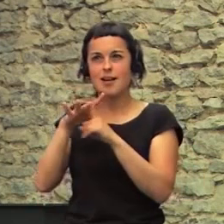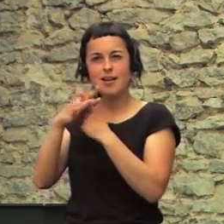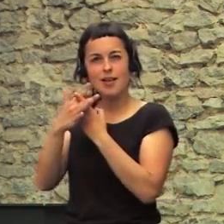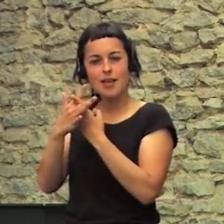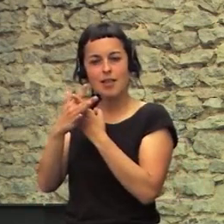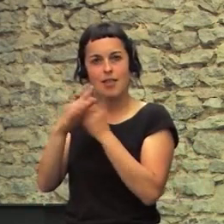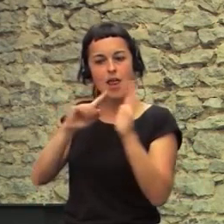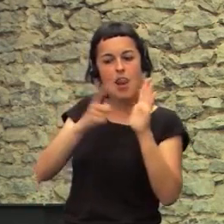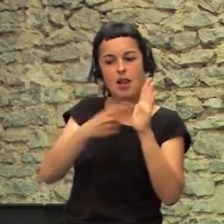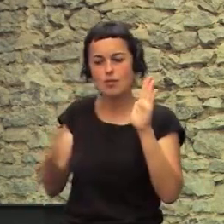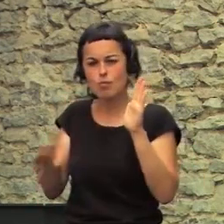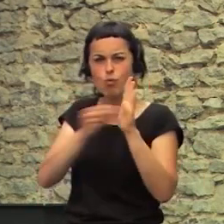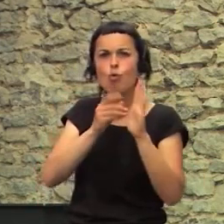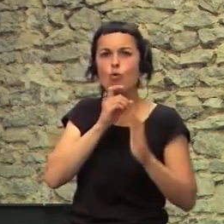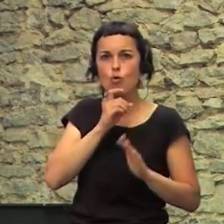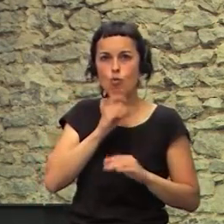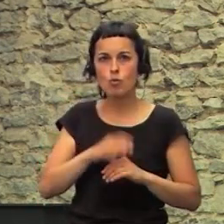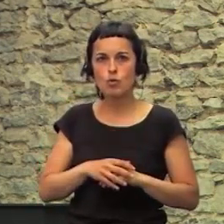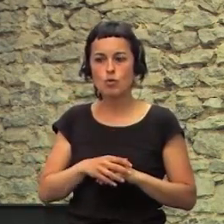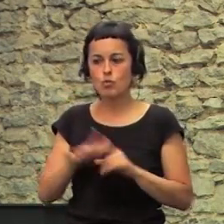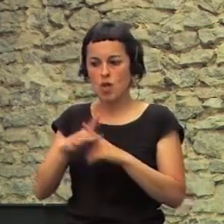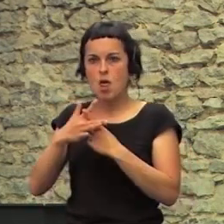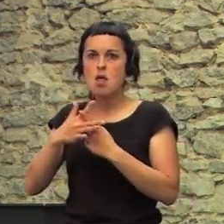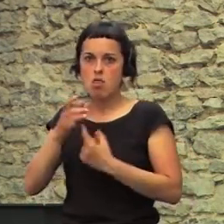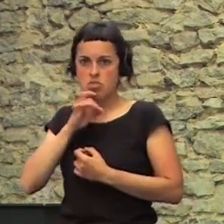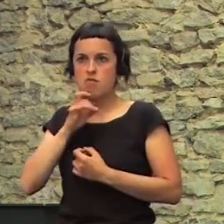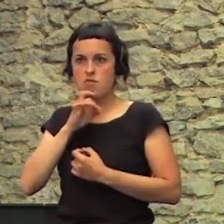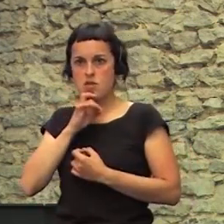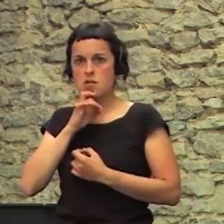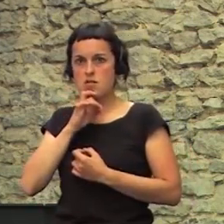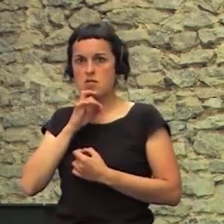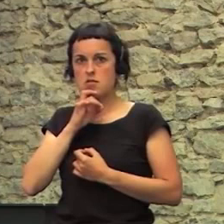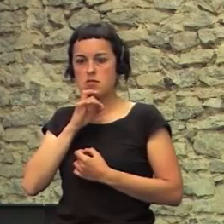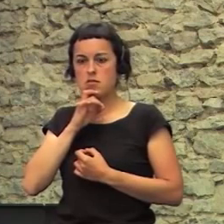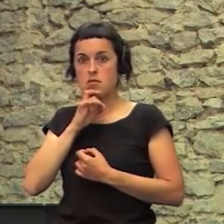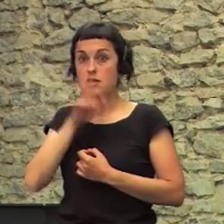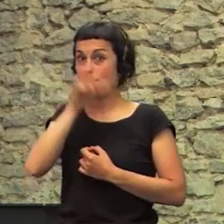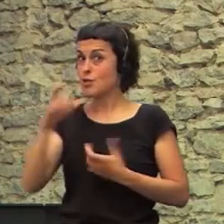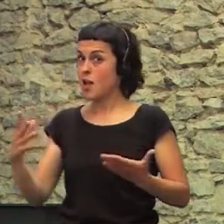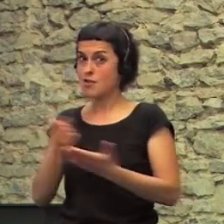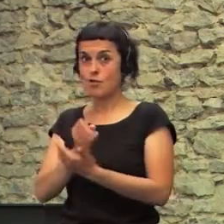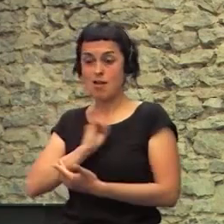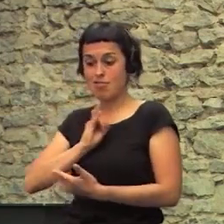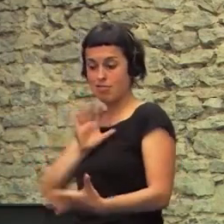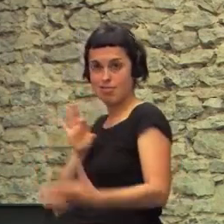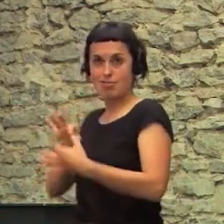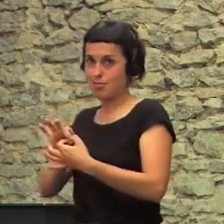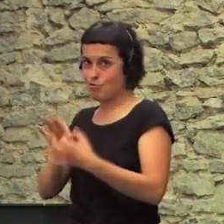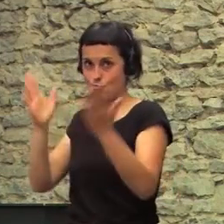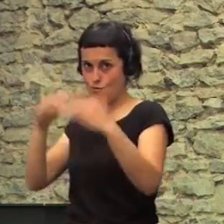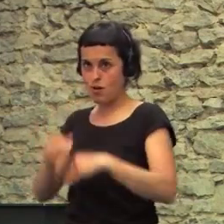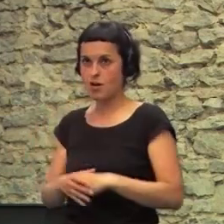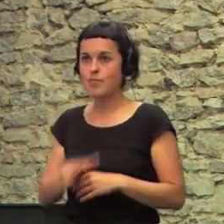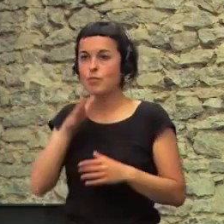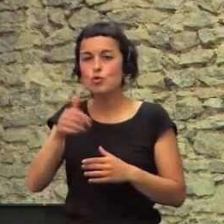compleja que, en la que se siente identificada, pues no todo el mundo. Entonces, quizá esta era la idea que yo